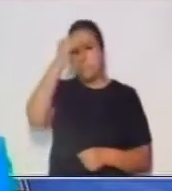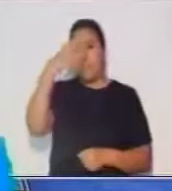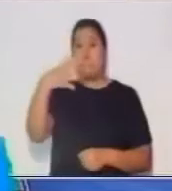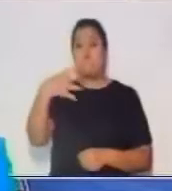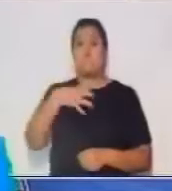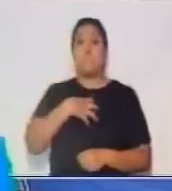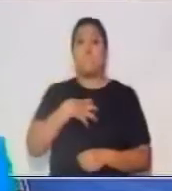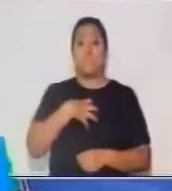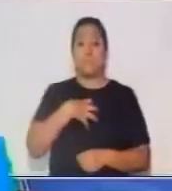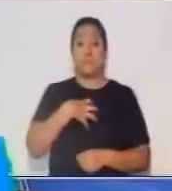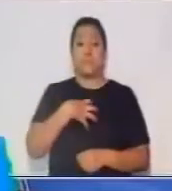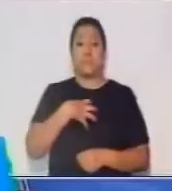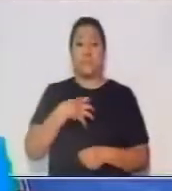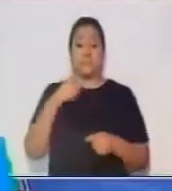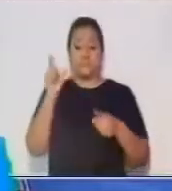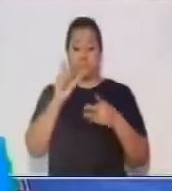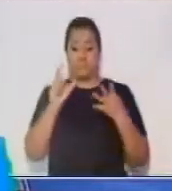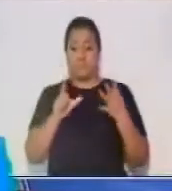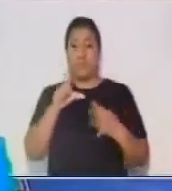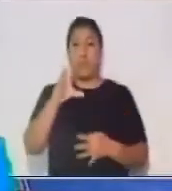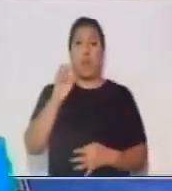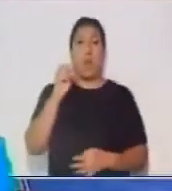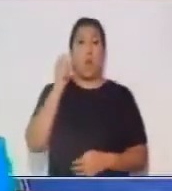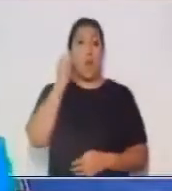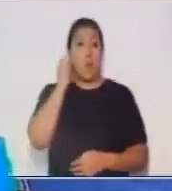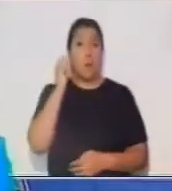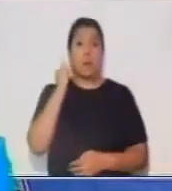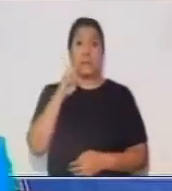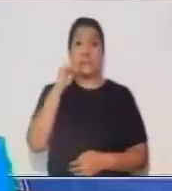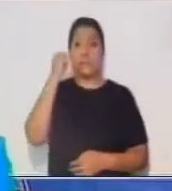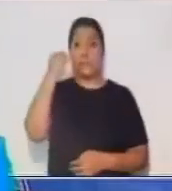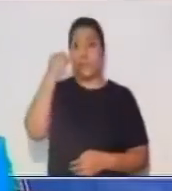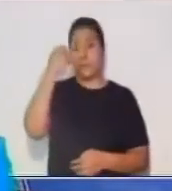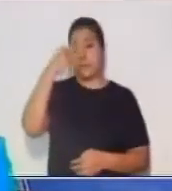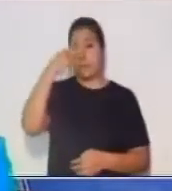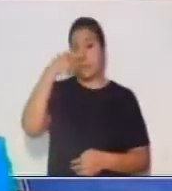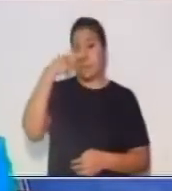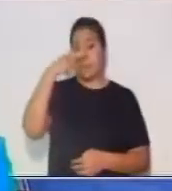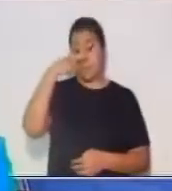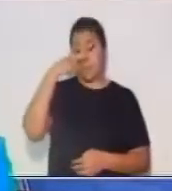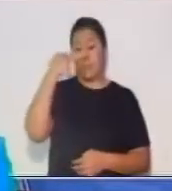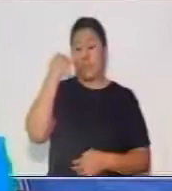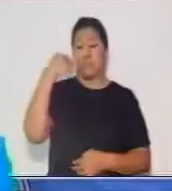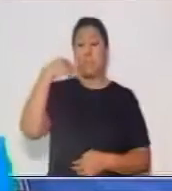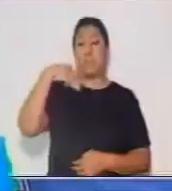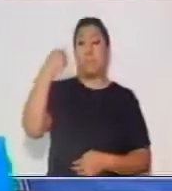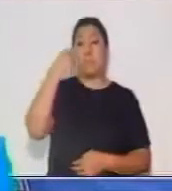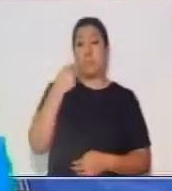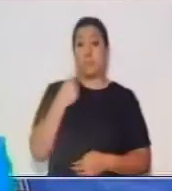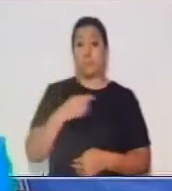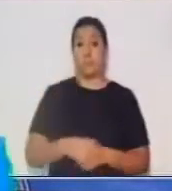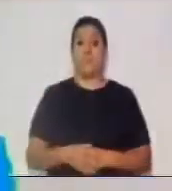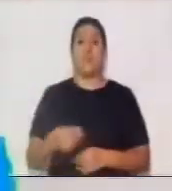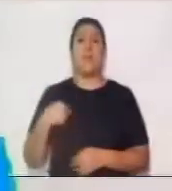fuertes y saludables todo el día. Vita Balance, energía para todo el día. Las vitaminas en gomitas.